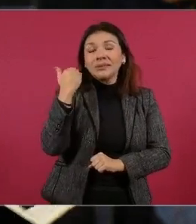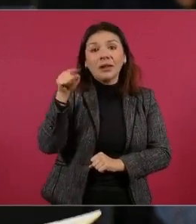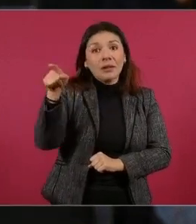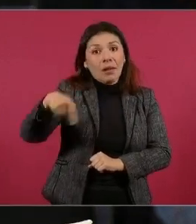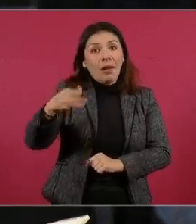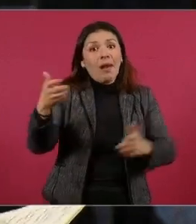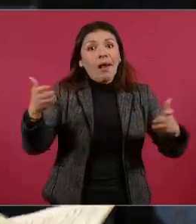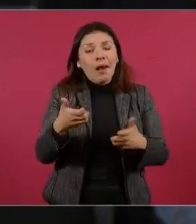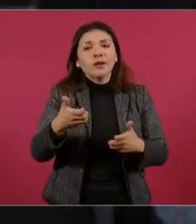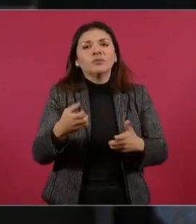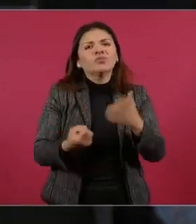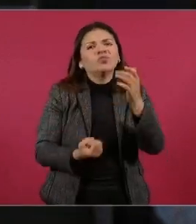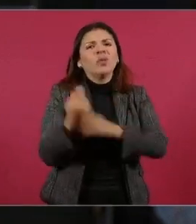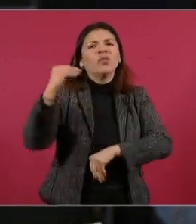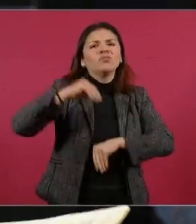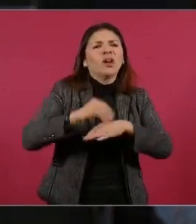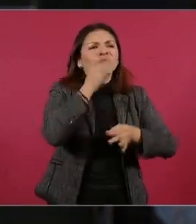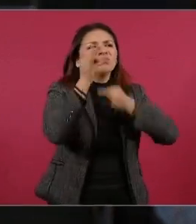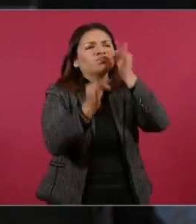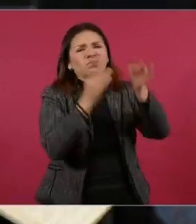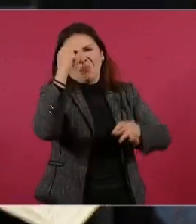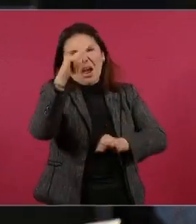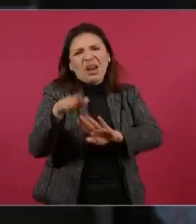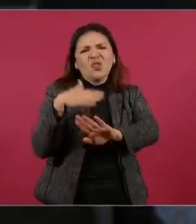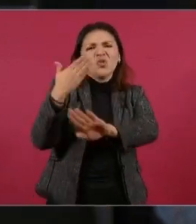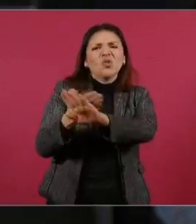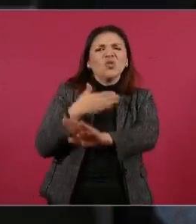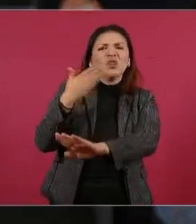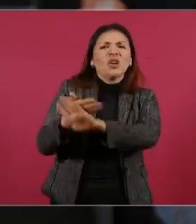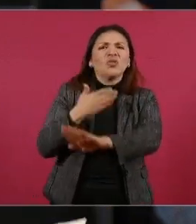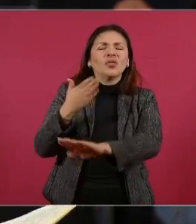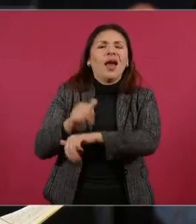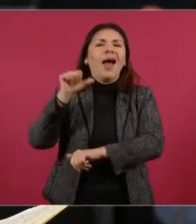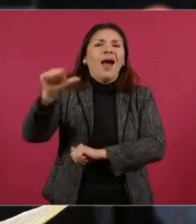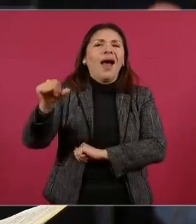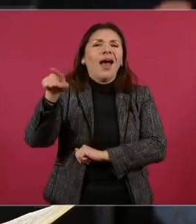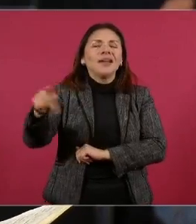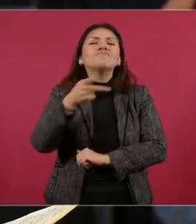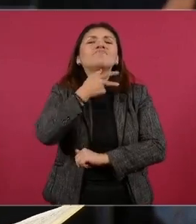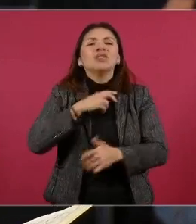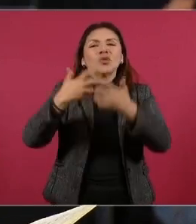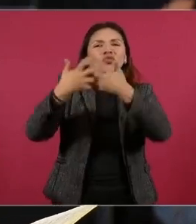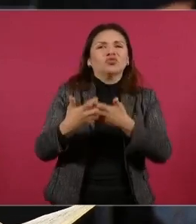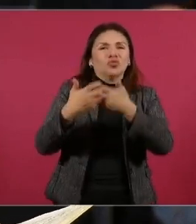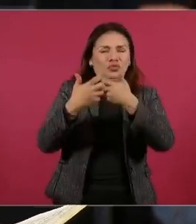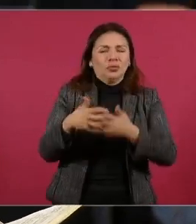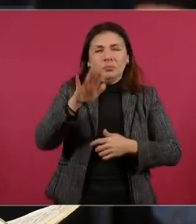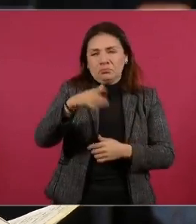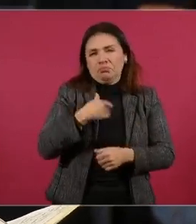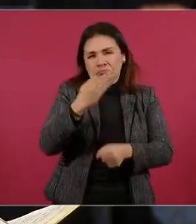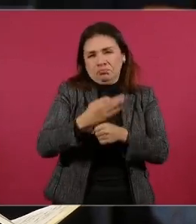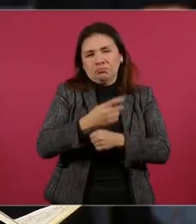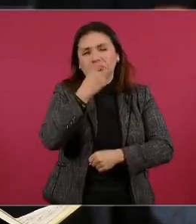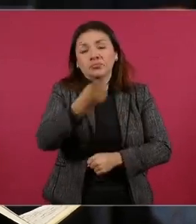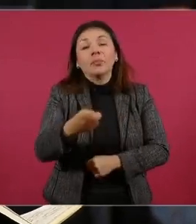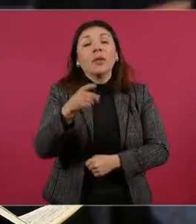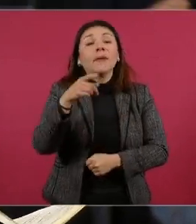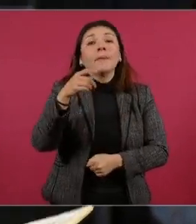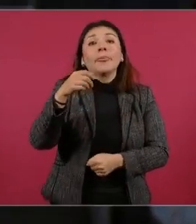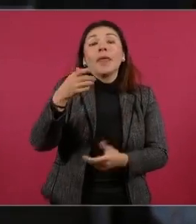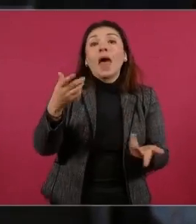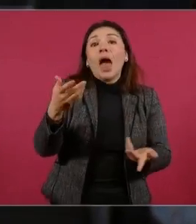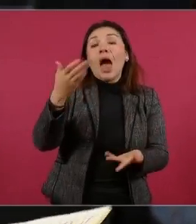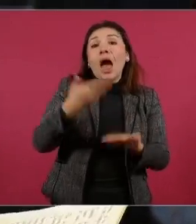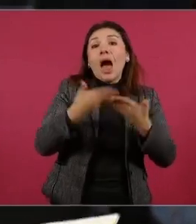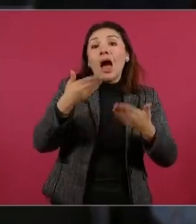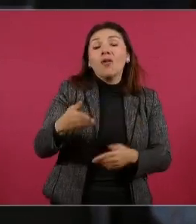impulsado esta campaña de prestigio hacia la refinería como tal quiero compartirle que bueno pues hoy están o